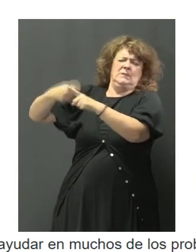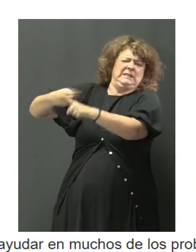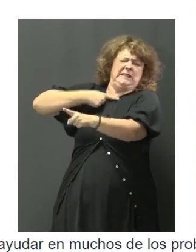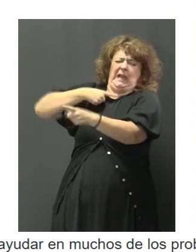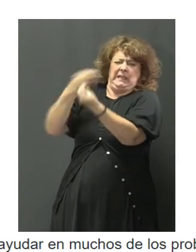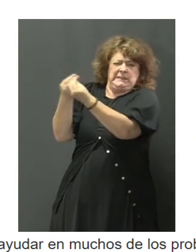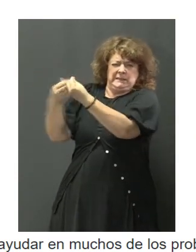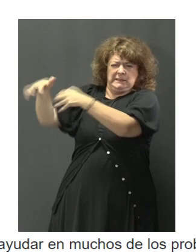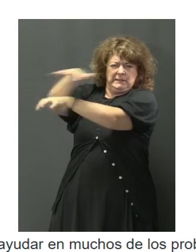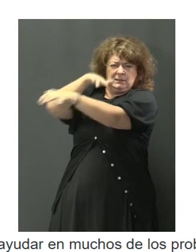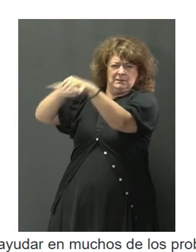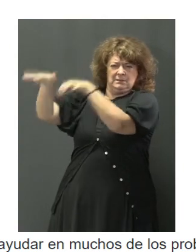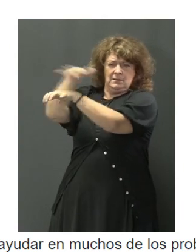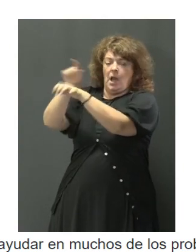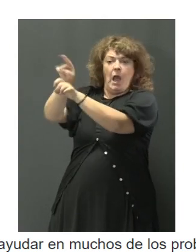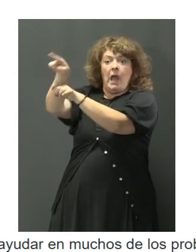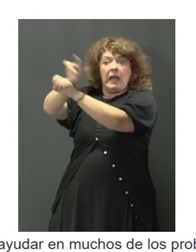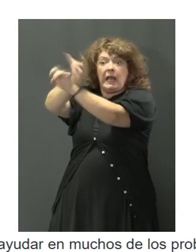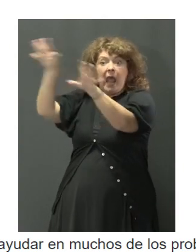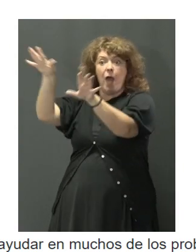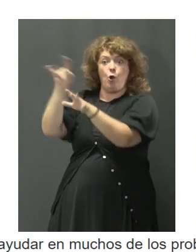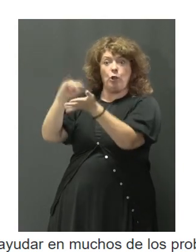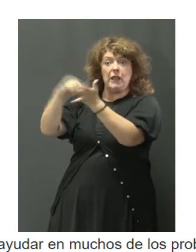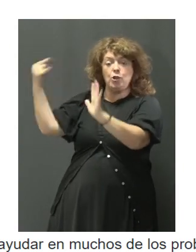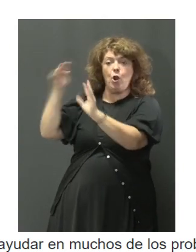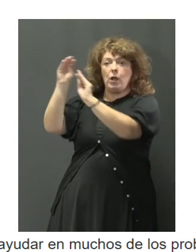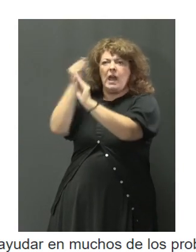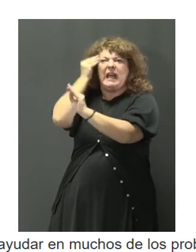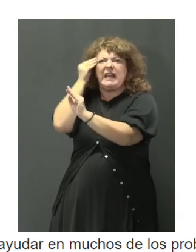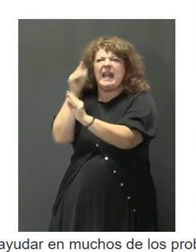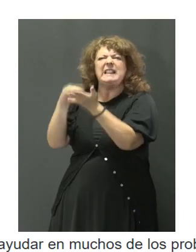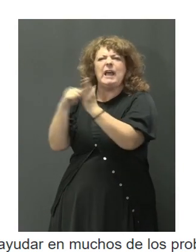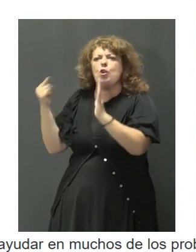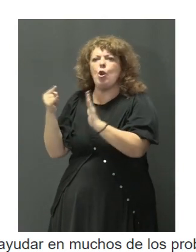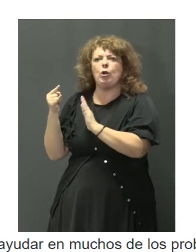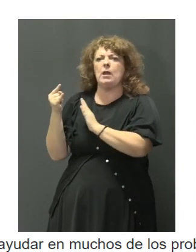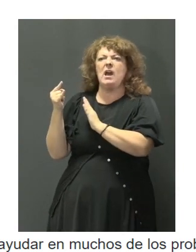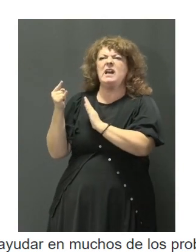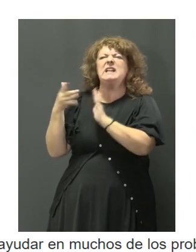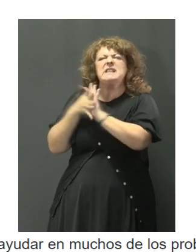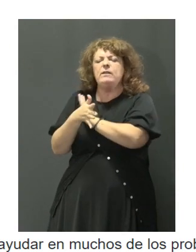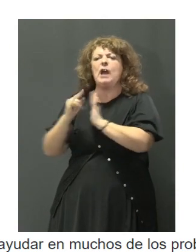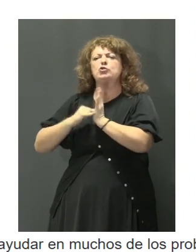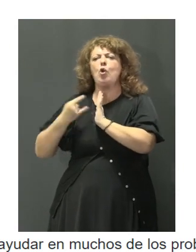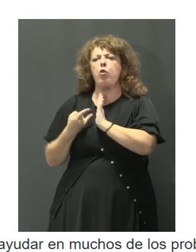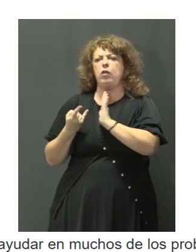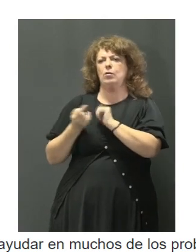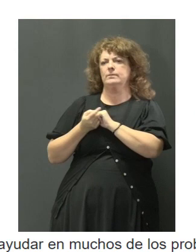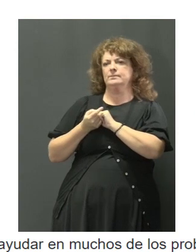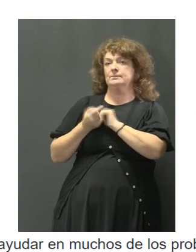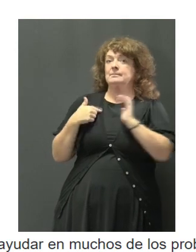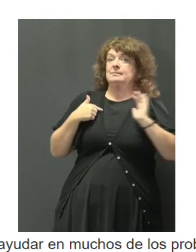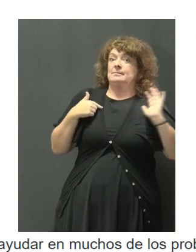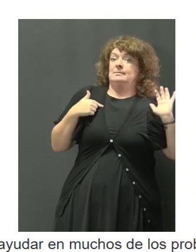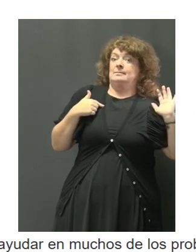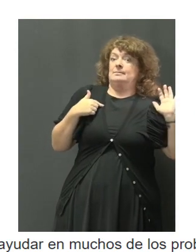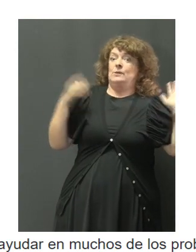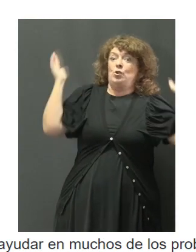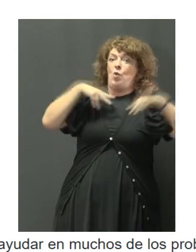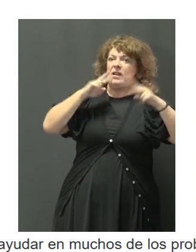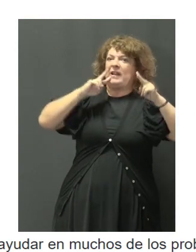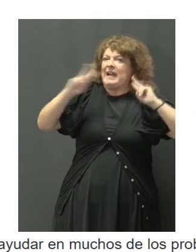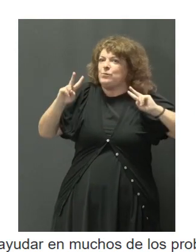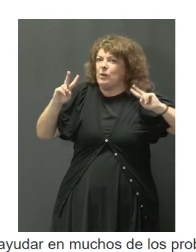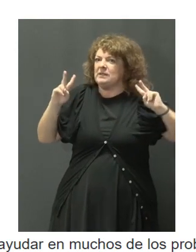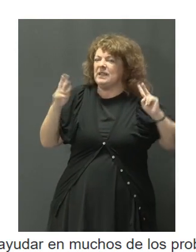que aquí, y allí lo tienen claro o creen que la tecnología va a ser parte de la solución. Yo no tengo la respuesta, pero me da la impresión